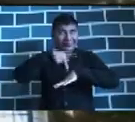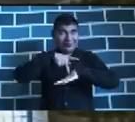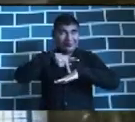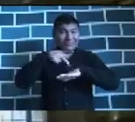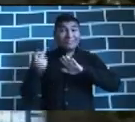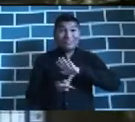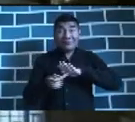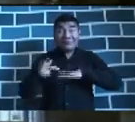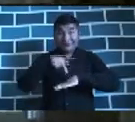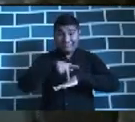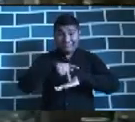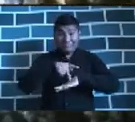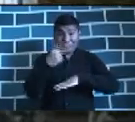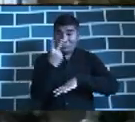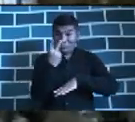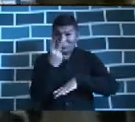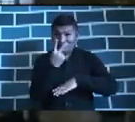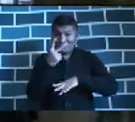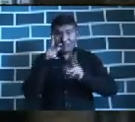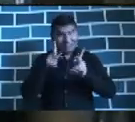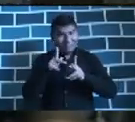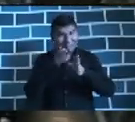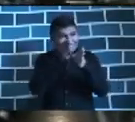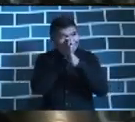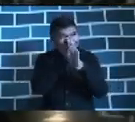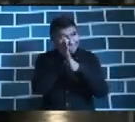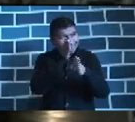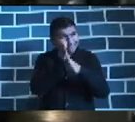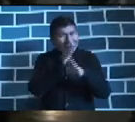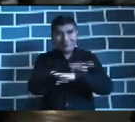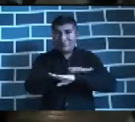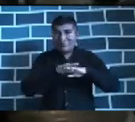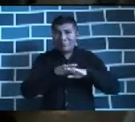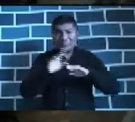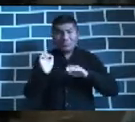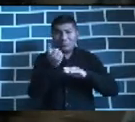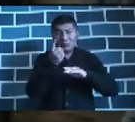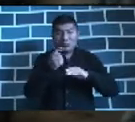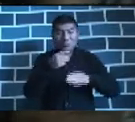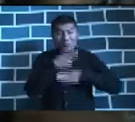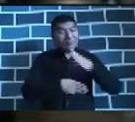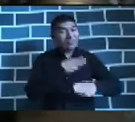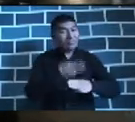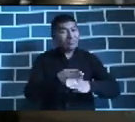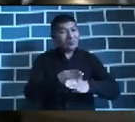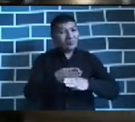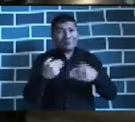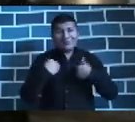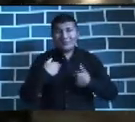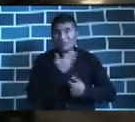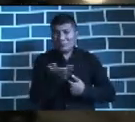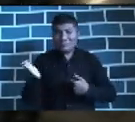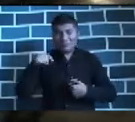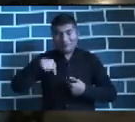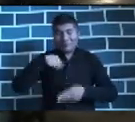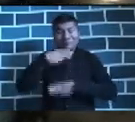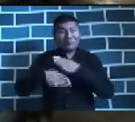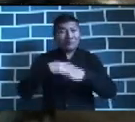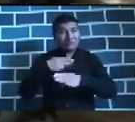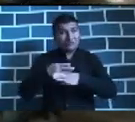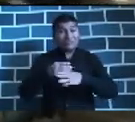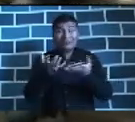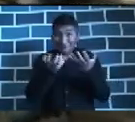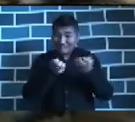pedro y san pablo son de estos que no se conforman sin más con tener cosas de este mundo